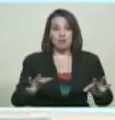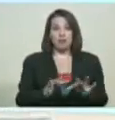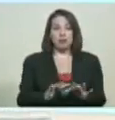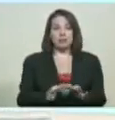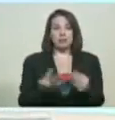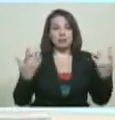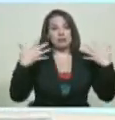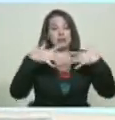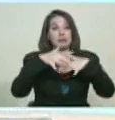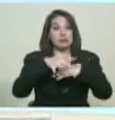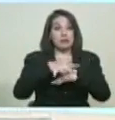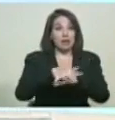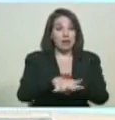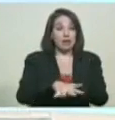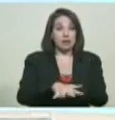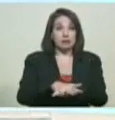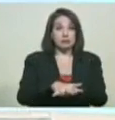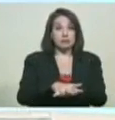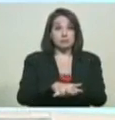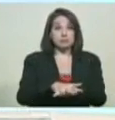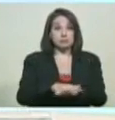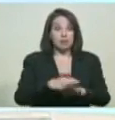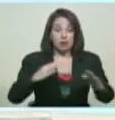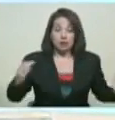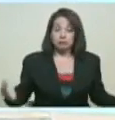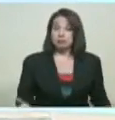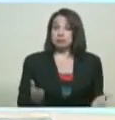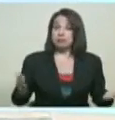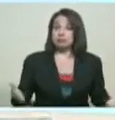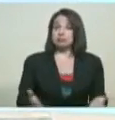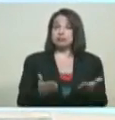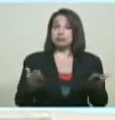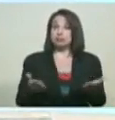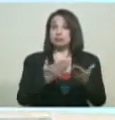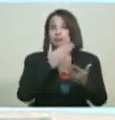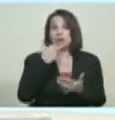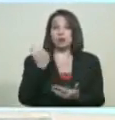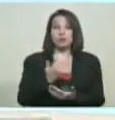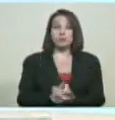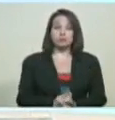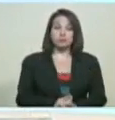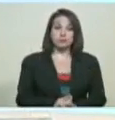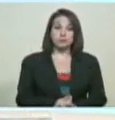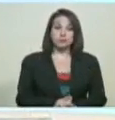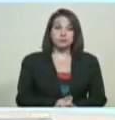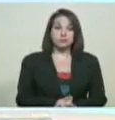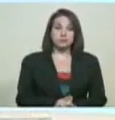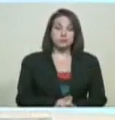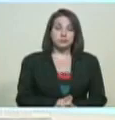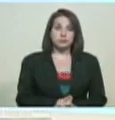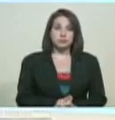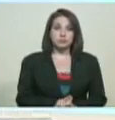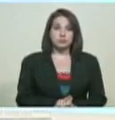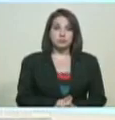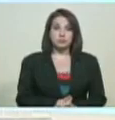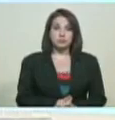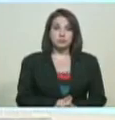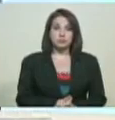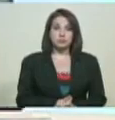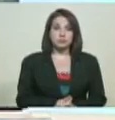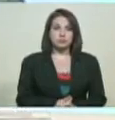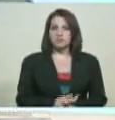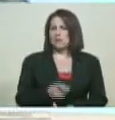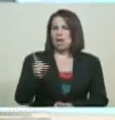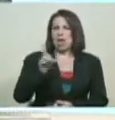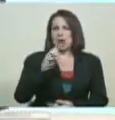e integrada y echaremos a andar de manera integral integrada no se trata